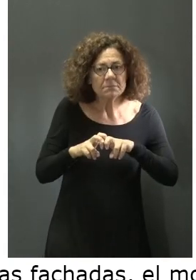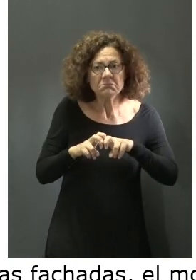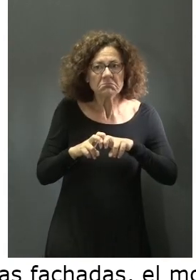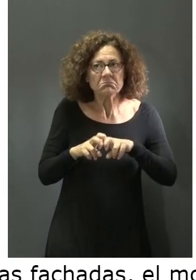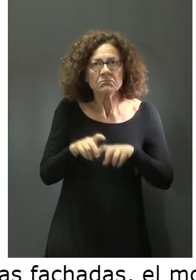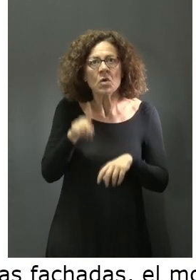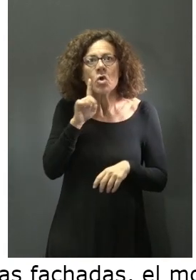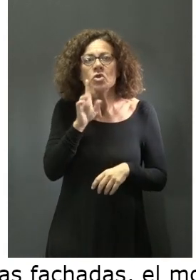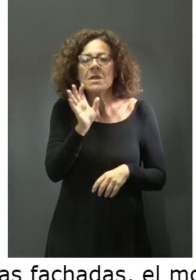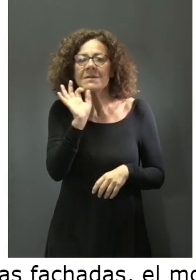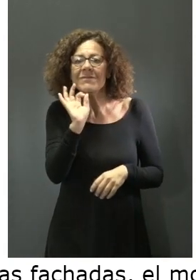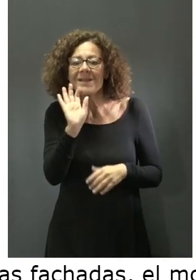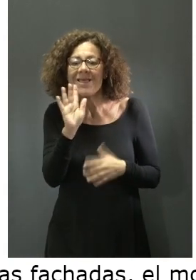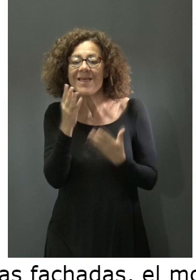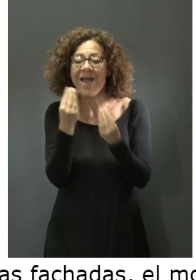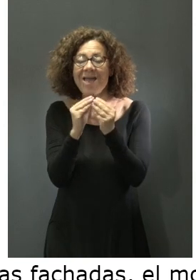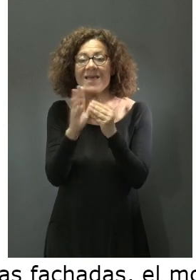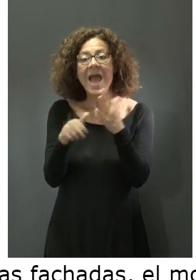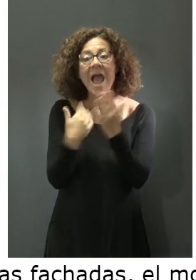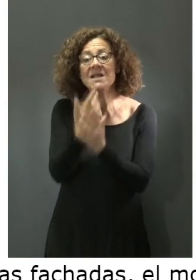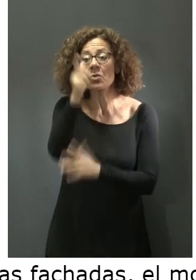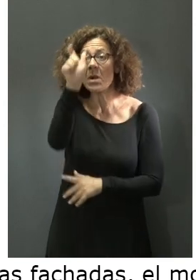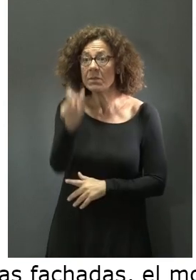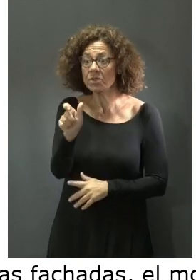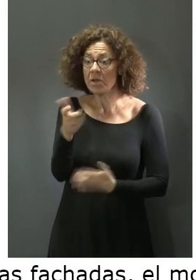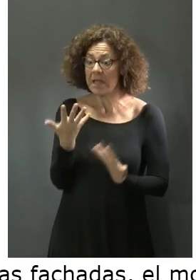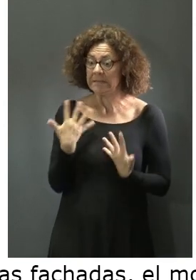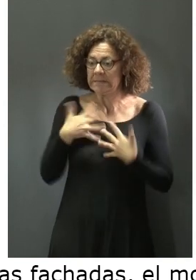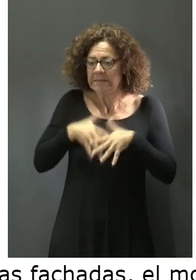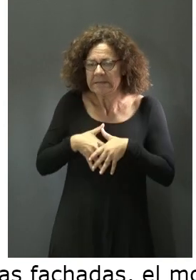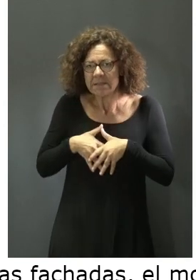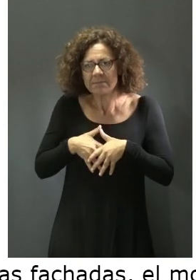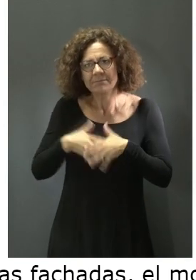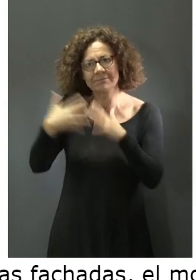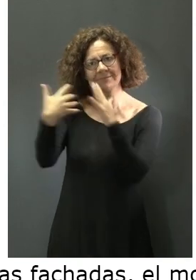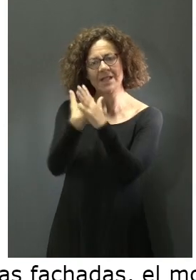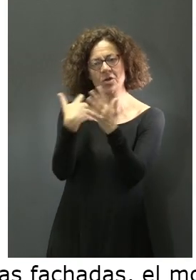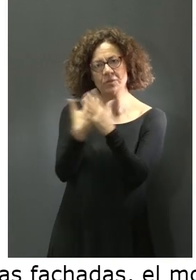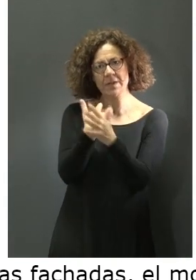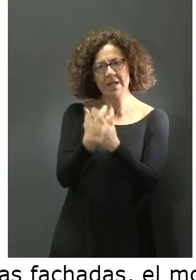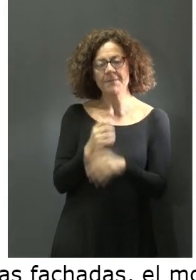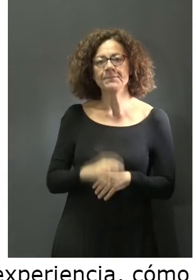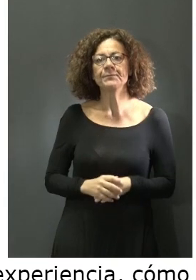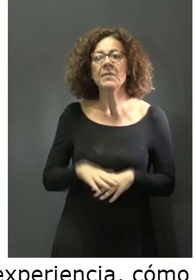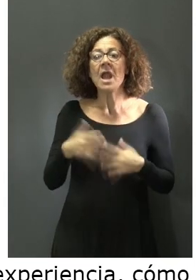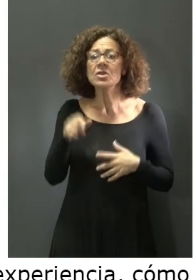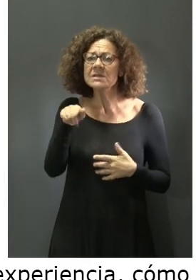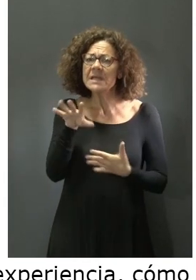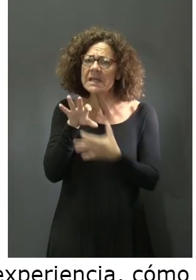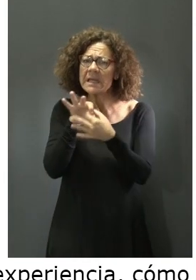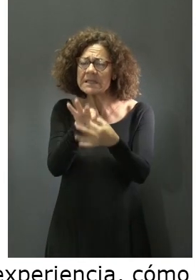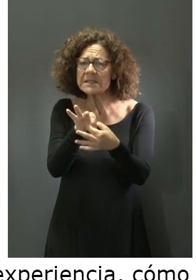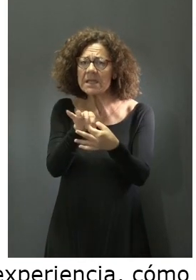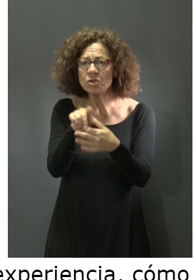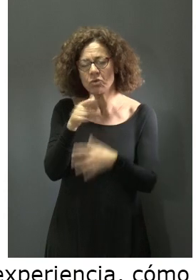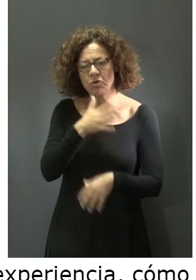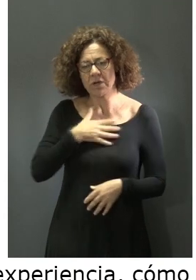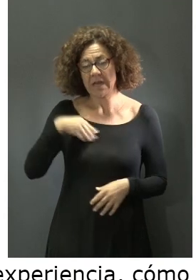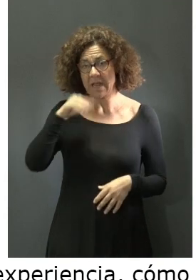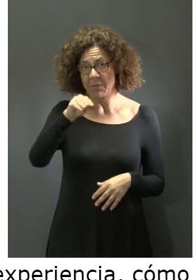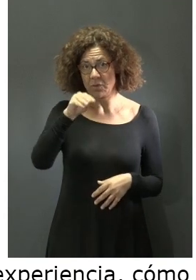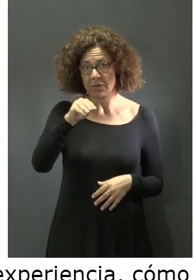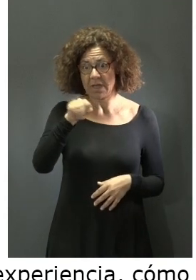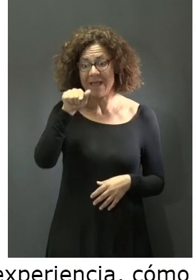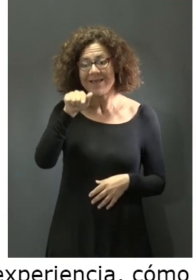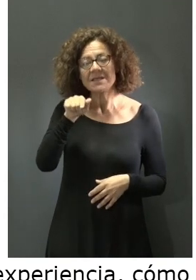sabes exactamente cómo son hasta que una persona que lo vive de esa forma no te lo cuenta. Entonces, sobre esto, pues te quería preguntar